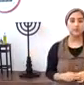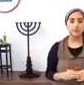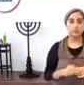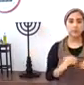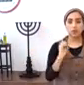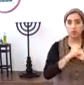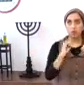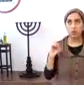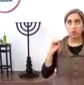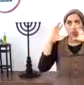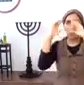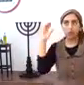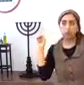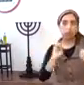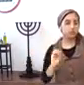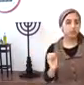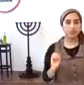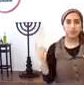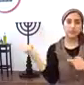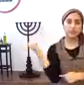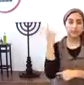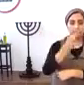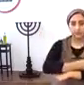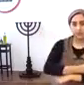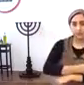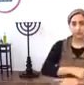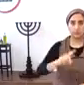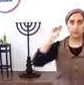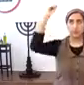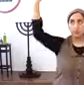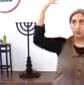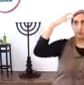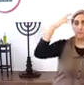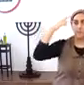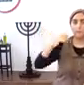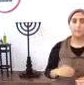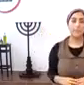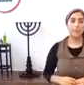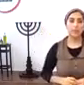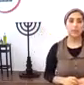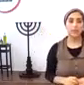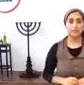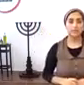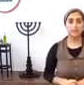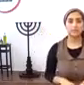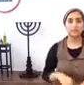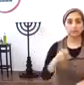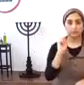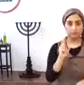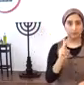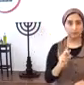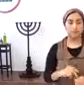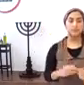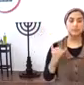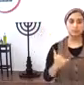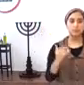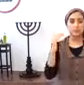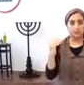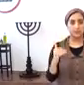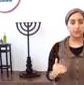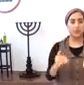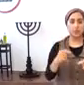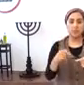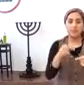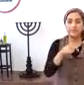O había nubarrones, etc. Era un día de un sol muy brillante. ¿De acuerdo? Ahora,